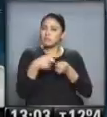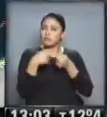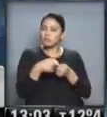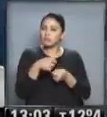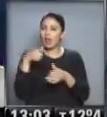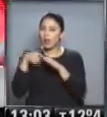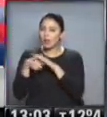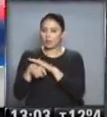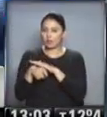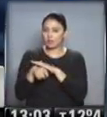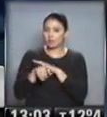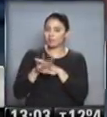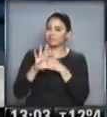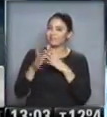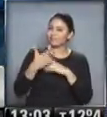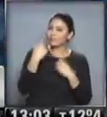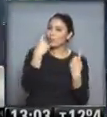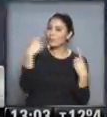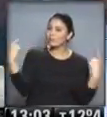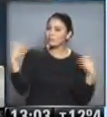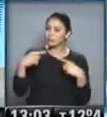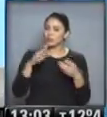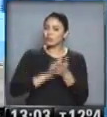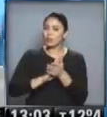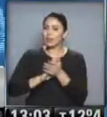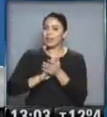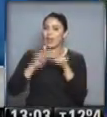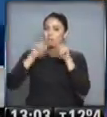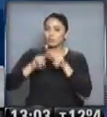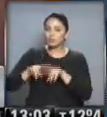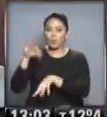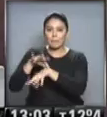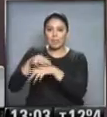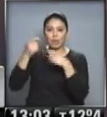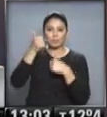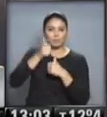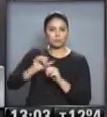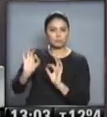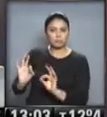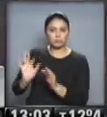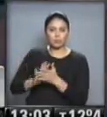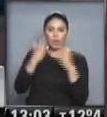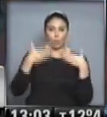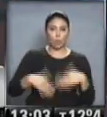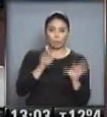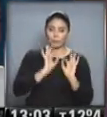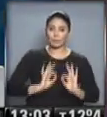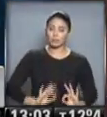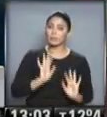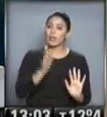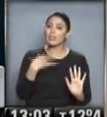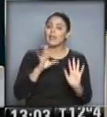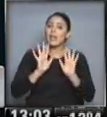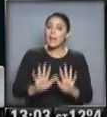conducirían con lo que señala la pericia forense sobre el cuerpo del propio sospechoso pero bueno habrá que esperar